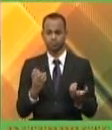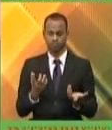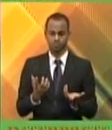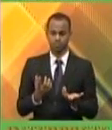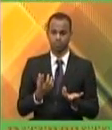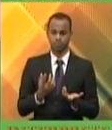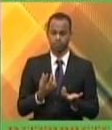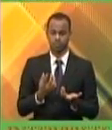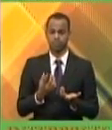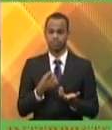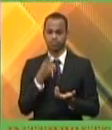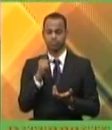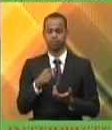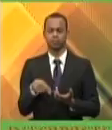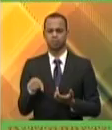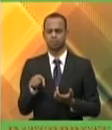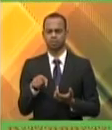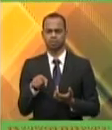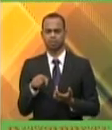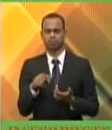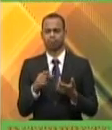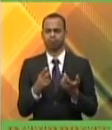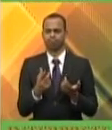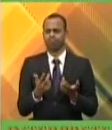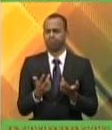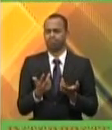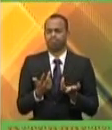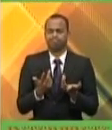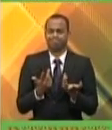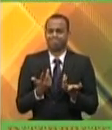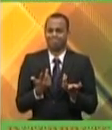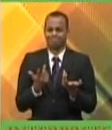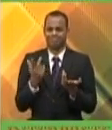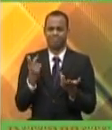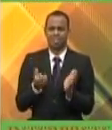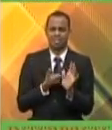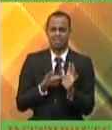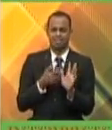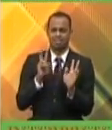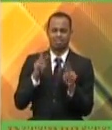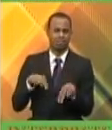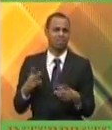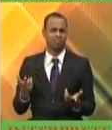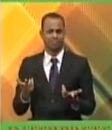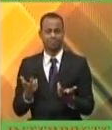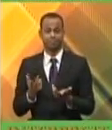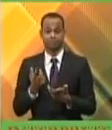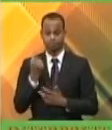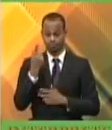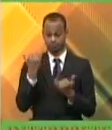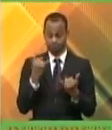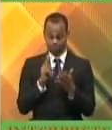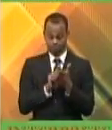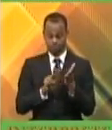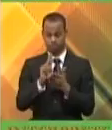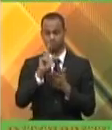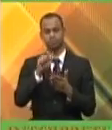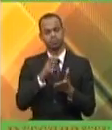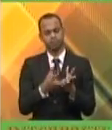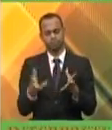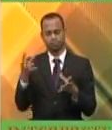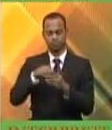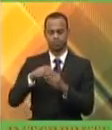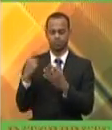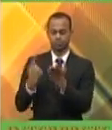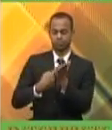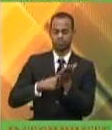al estadio profesional vamos a decir entonces las universidades hoy en día deben de incluir este